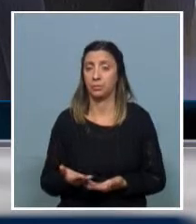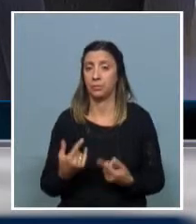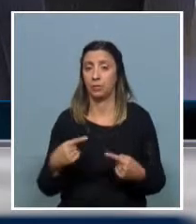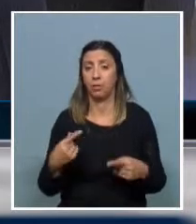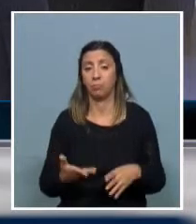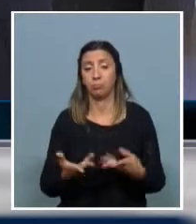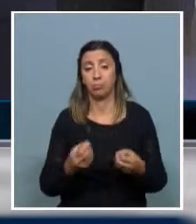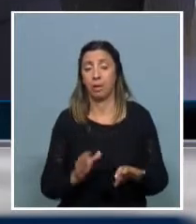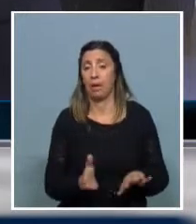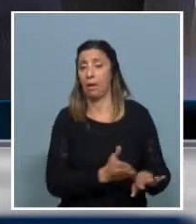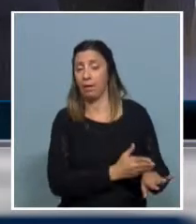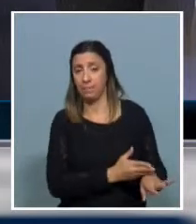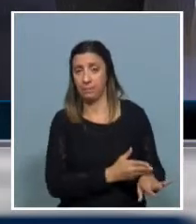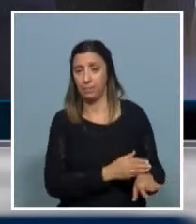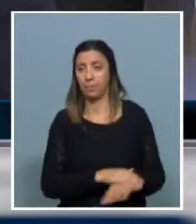se dejó, ¿sí?